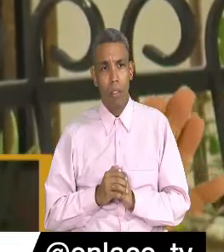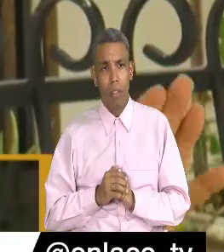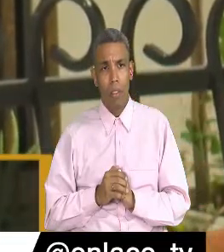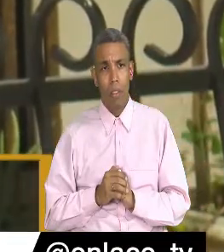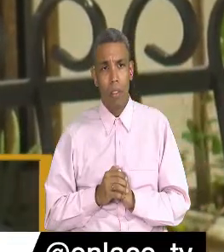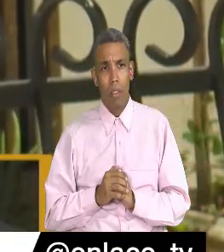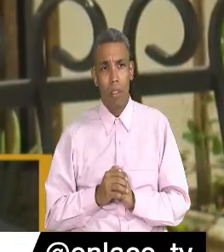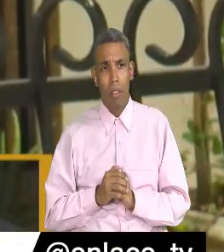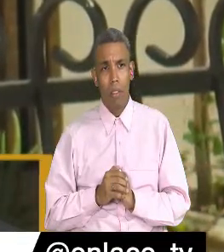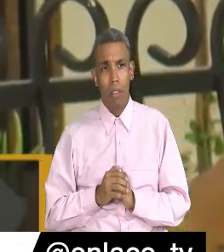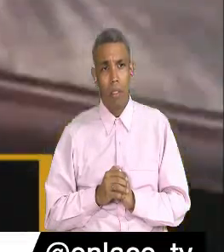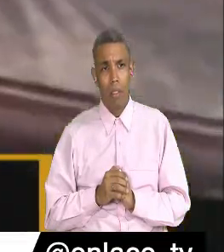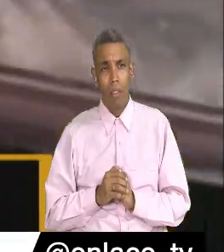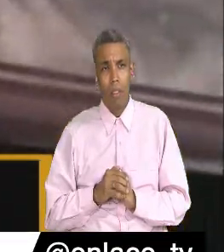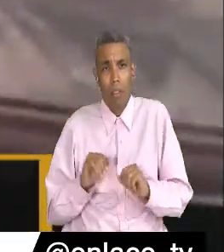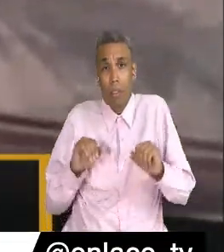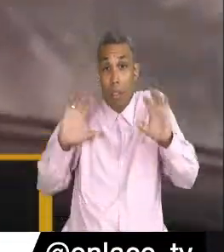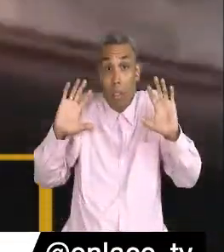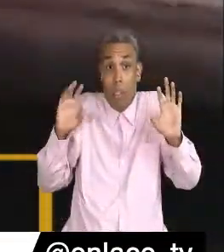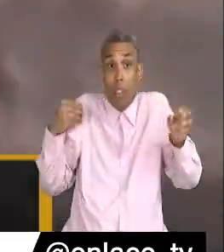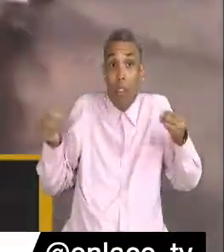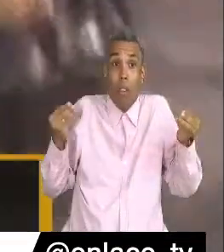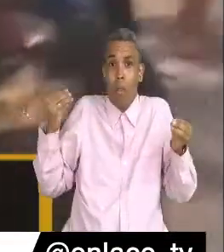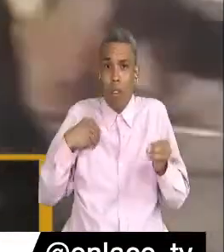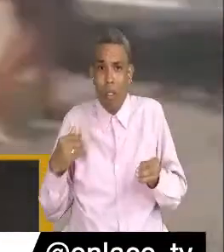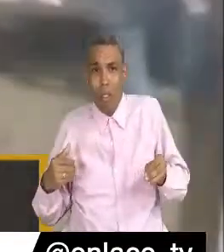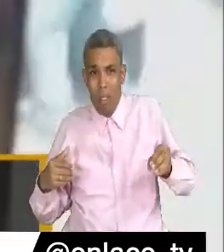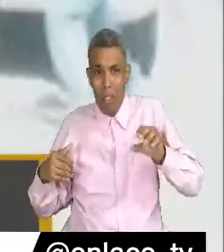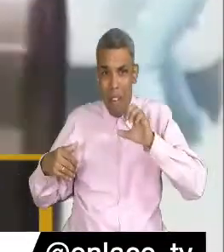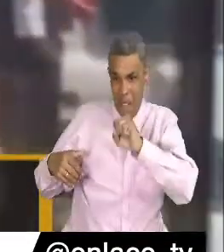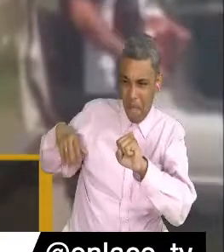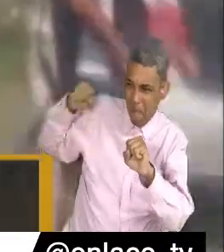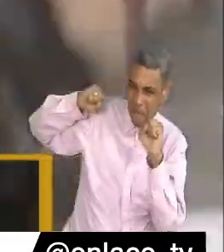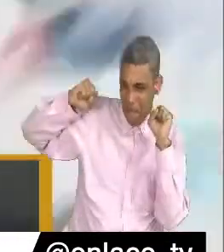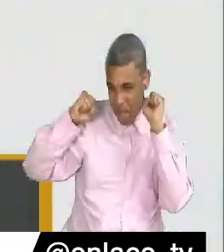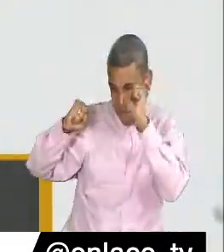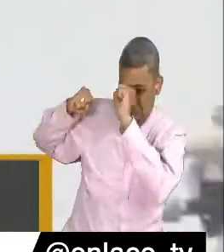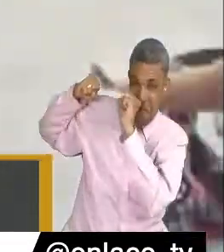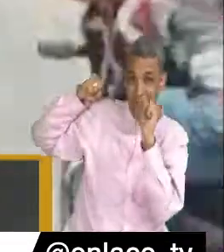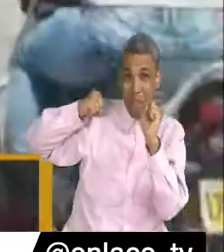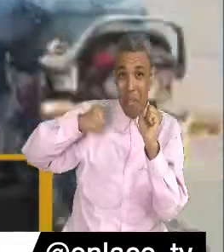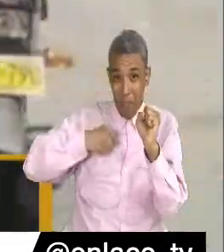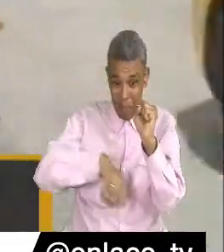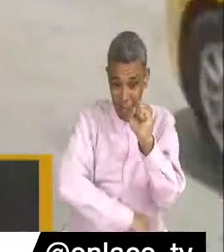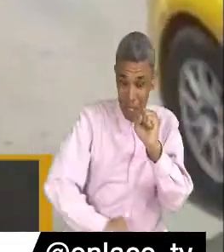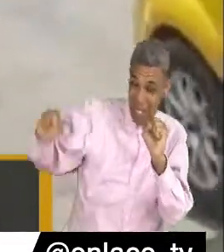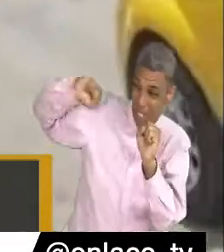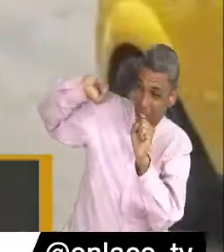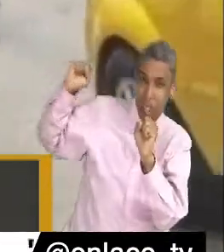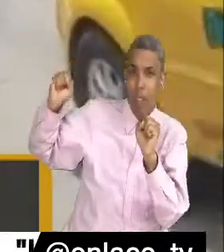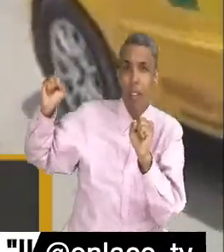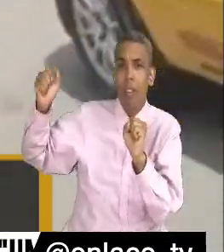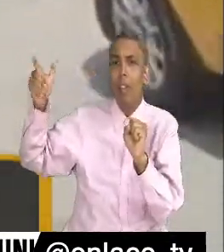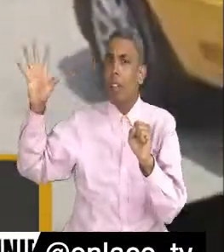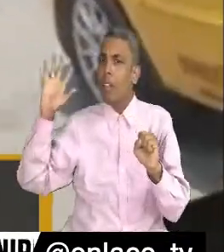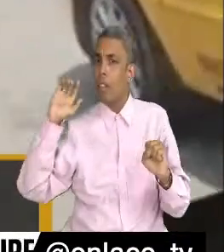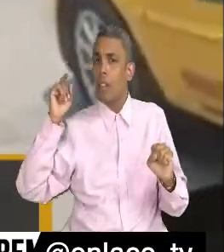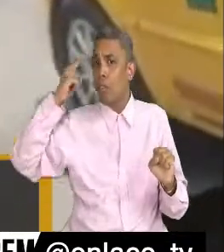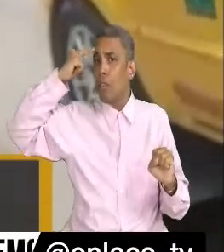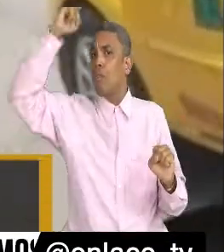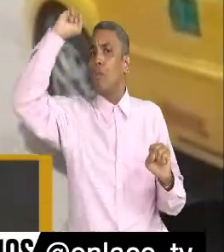Él cuando llega, yo no sé cómo en ese forcejeo se... manipuló la macheta, él se cortó y en ese momento